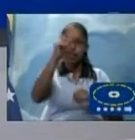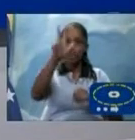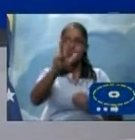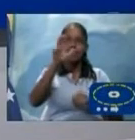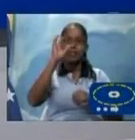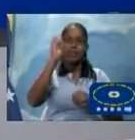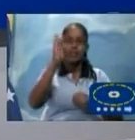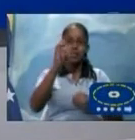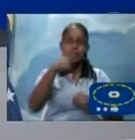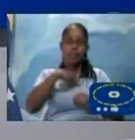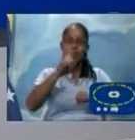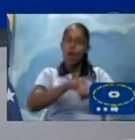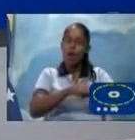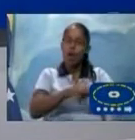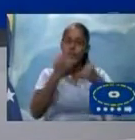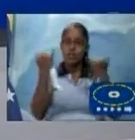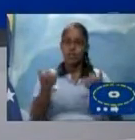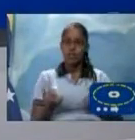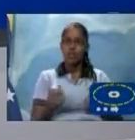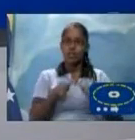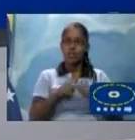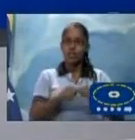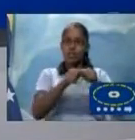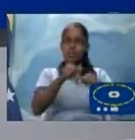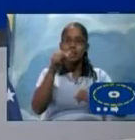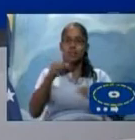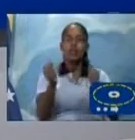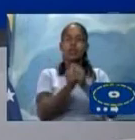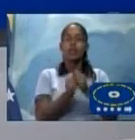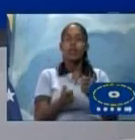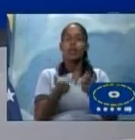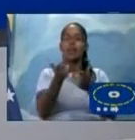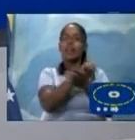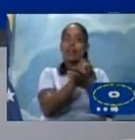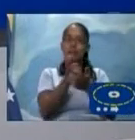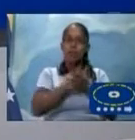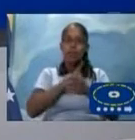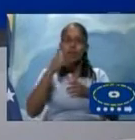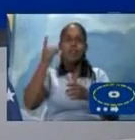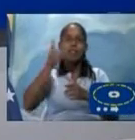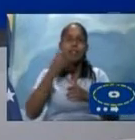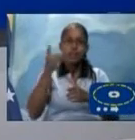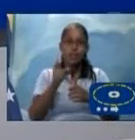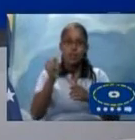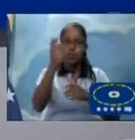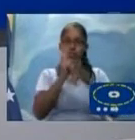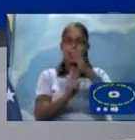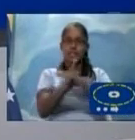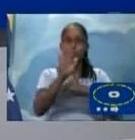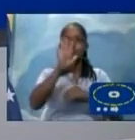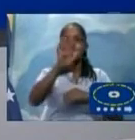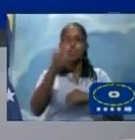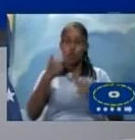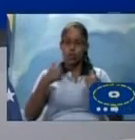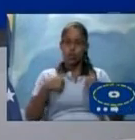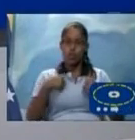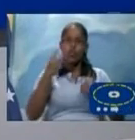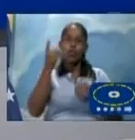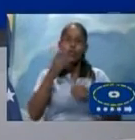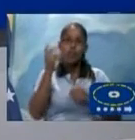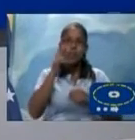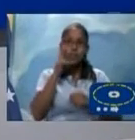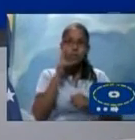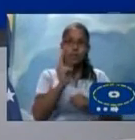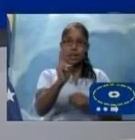hora actual. Seguimos aquí con el libro de Daniel. En el versículo 5 dice: y yo Daniel